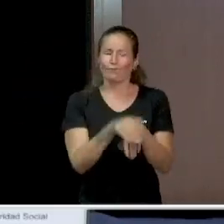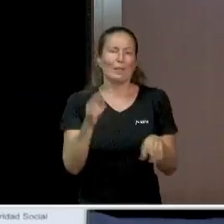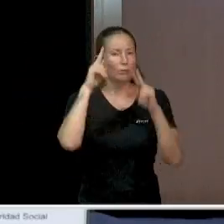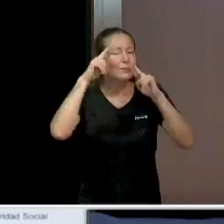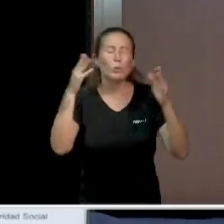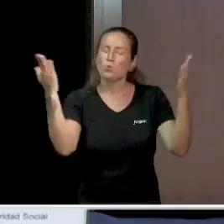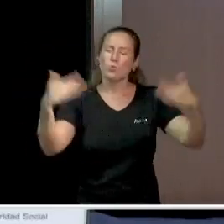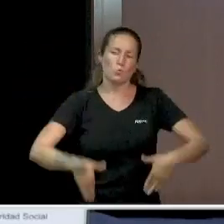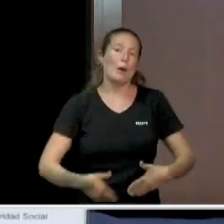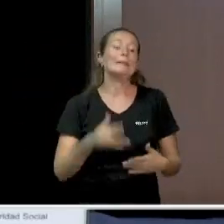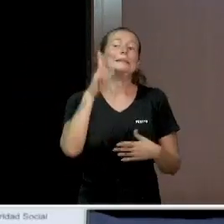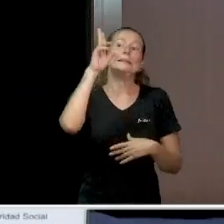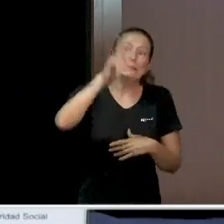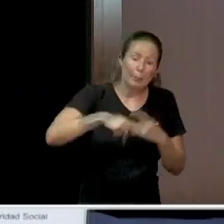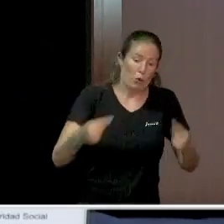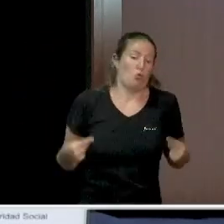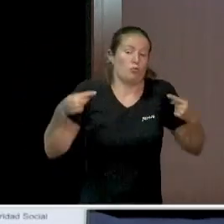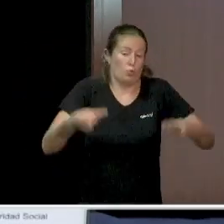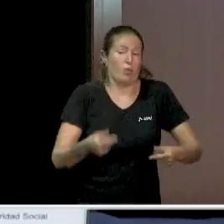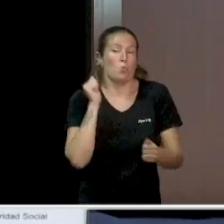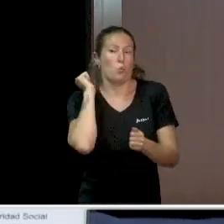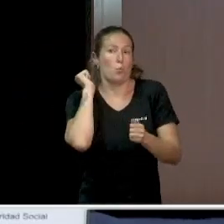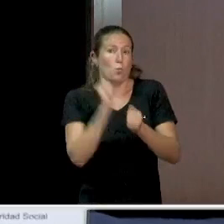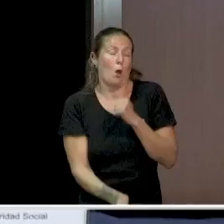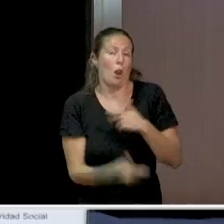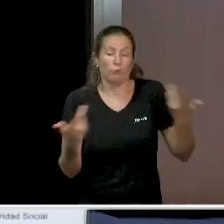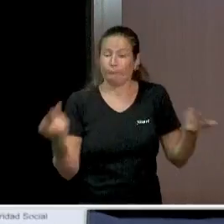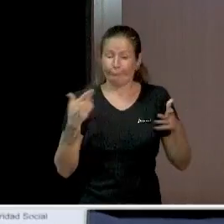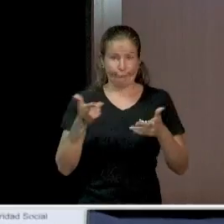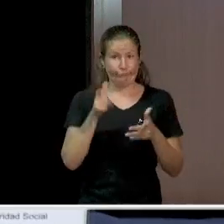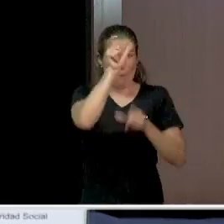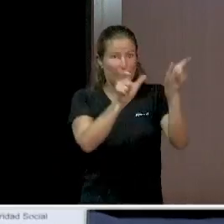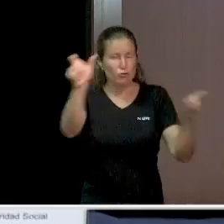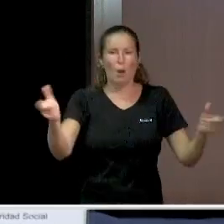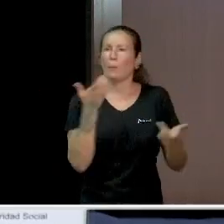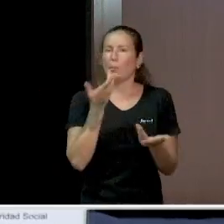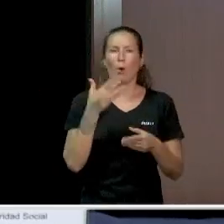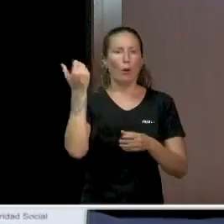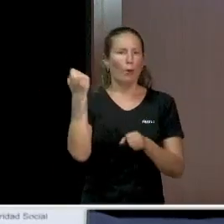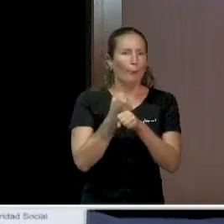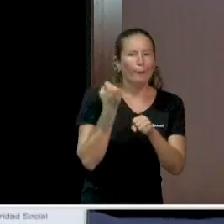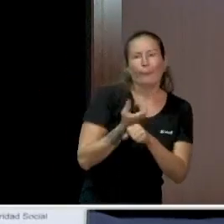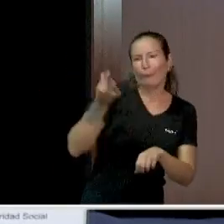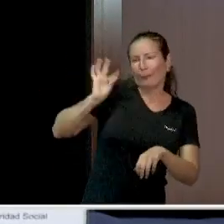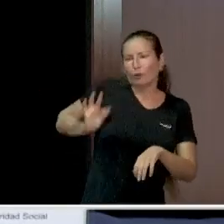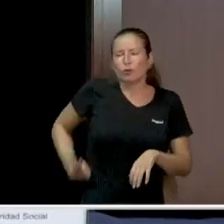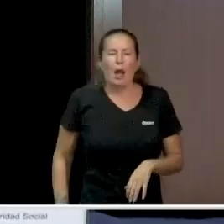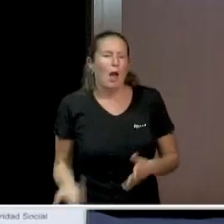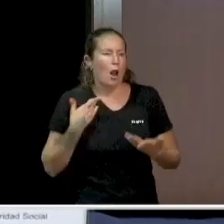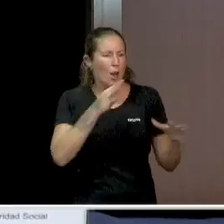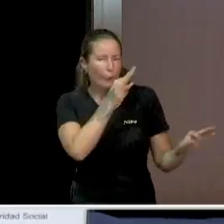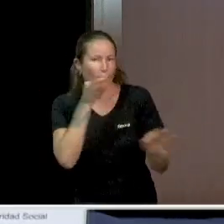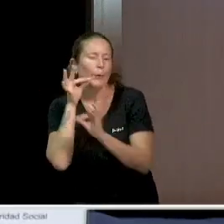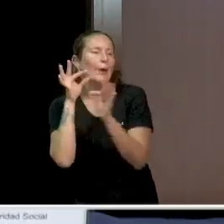lo cual a su vez ha supuesto o ha implicado que su desarrollo profesional, el disfrute de los recursos